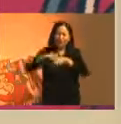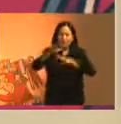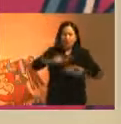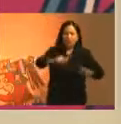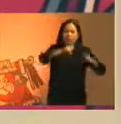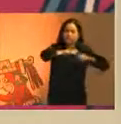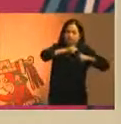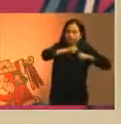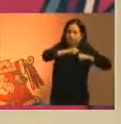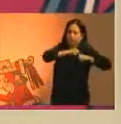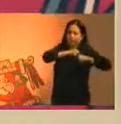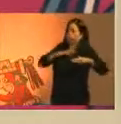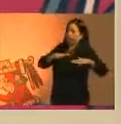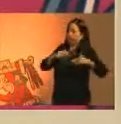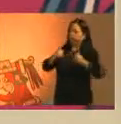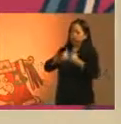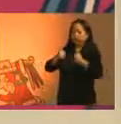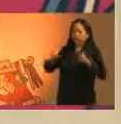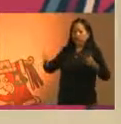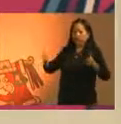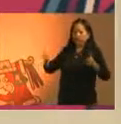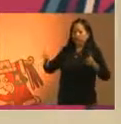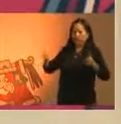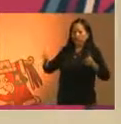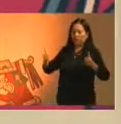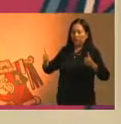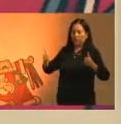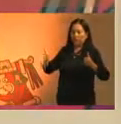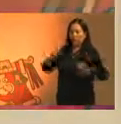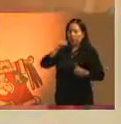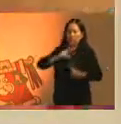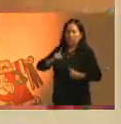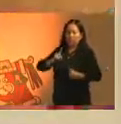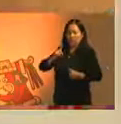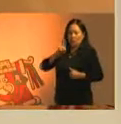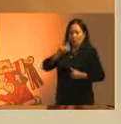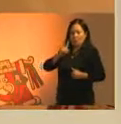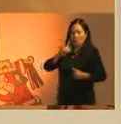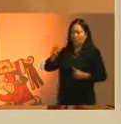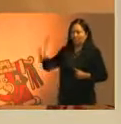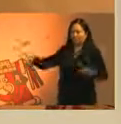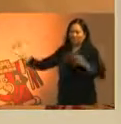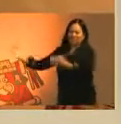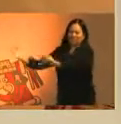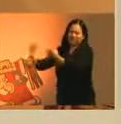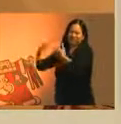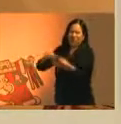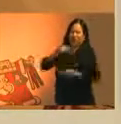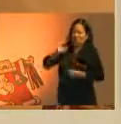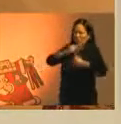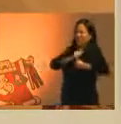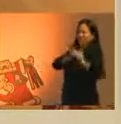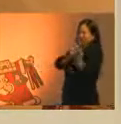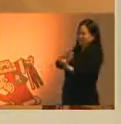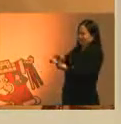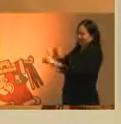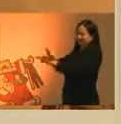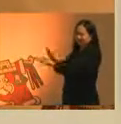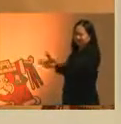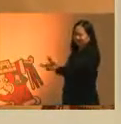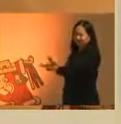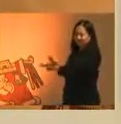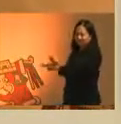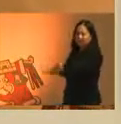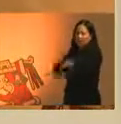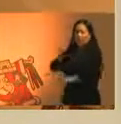del ejército que viene por él tuvo que separarse el grueso se quedó a reprimir a las mujeres y otra parte se fue a la ciudad a otro pueblo coeneo donde